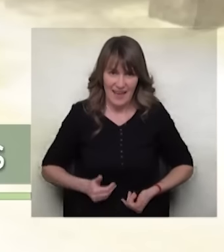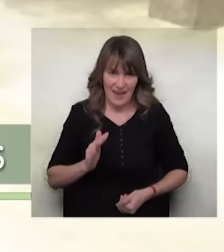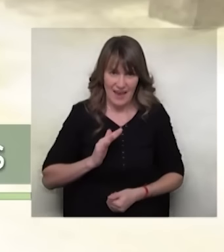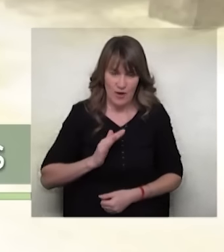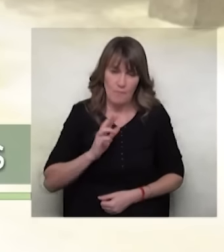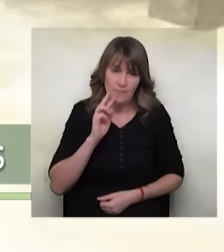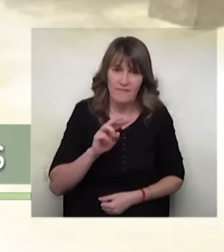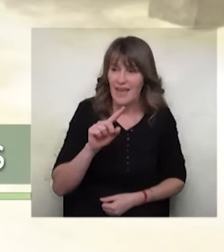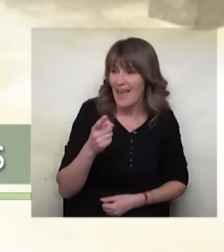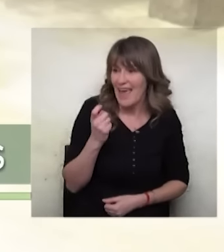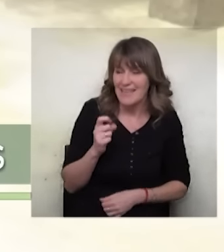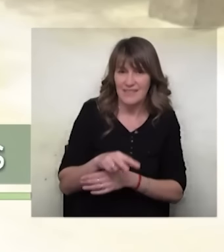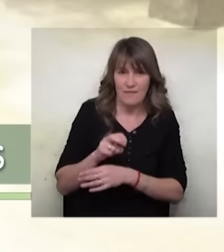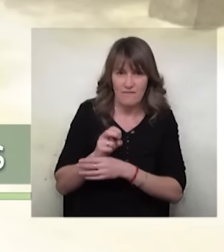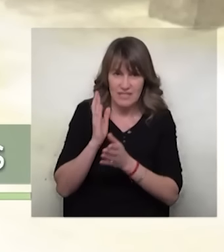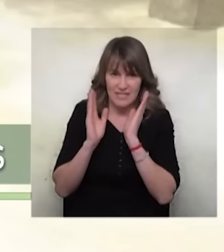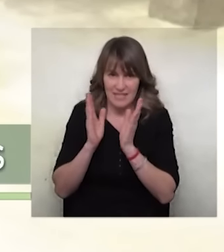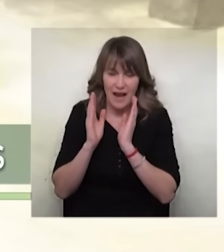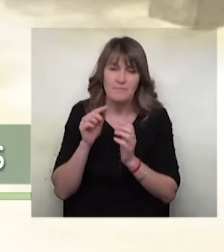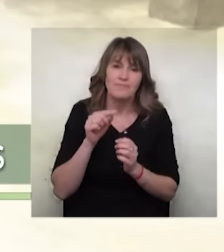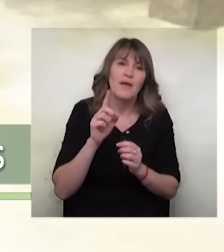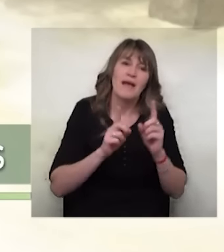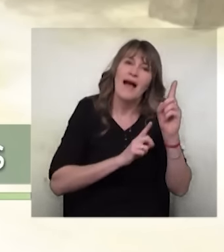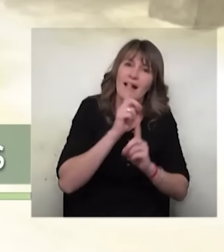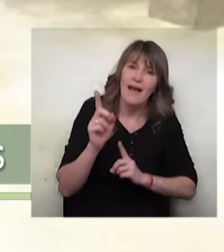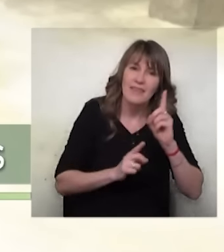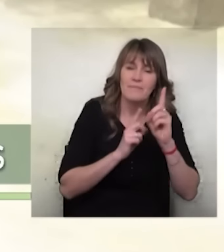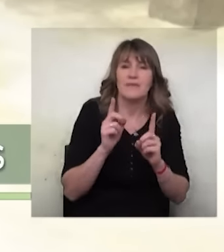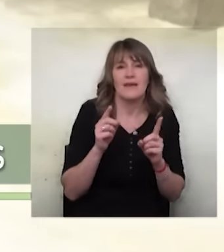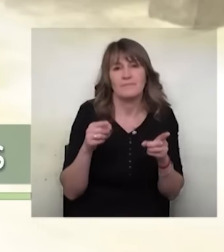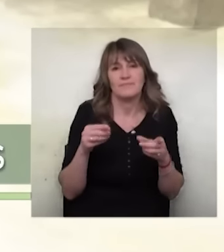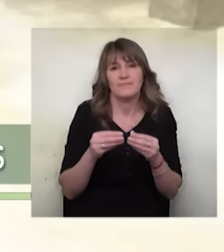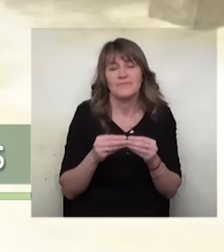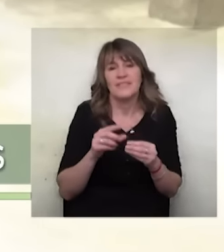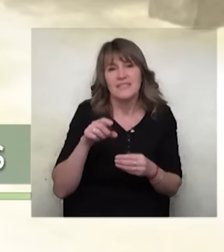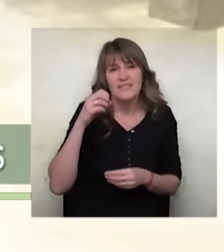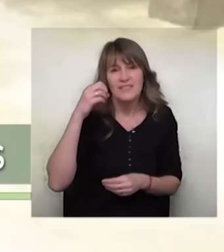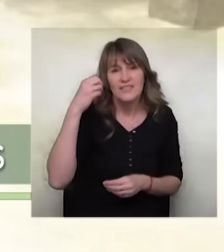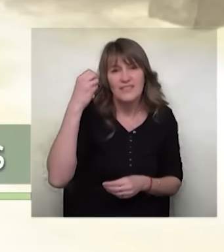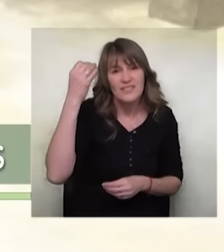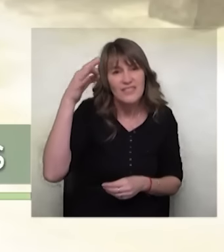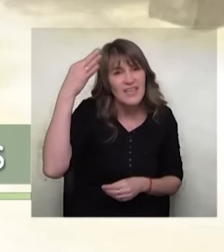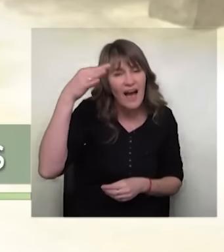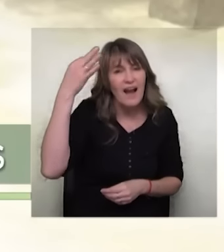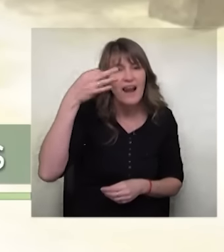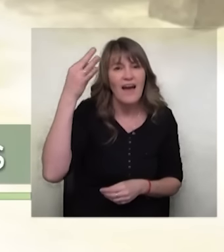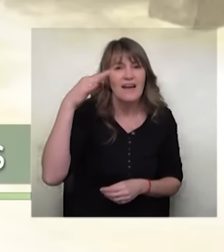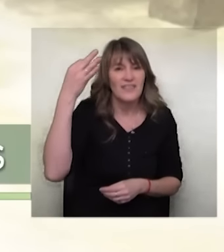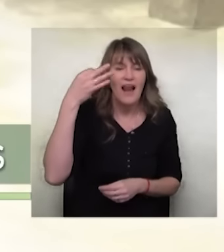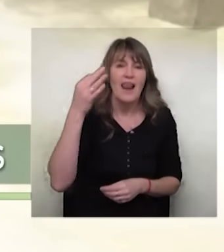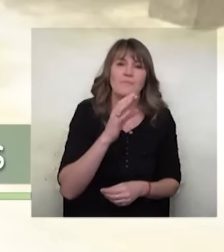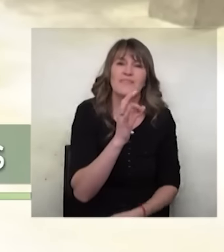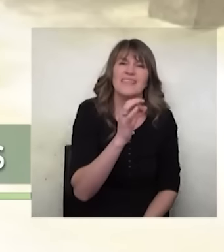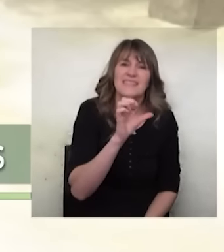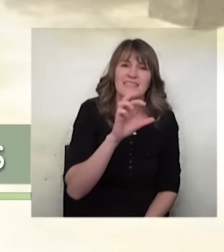exfiscal Alba Corral y la académica Silvina segales Esta es una charla que está siendo organizada por serpaj la